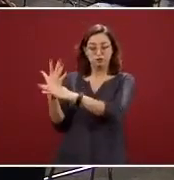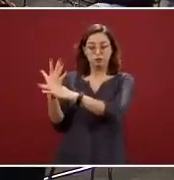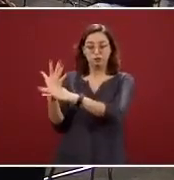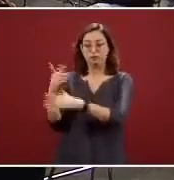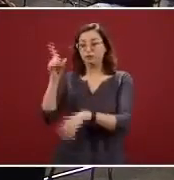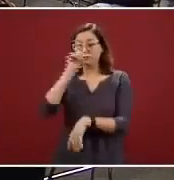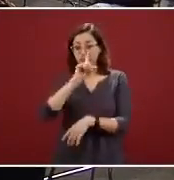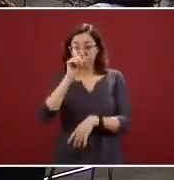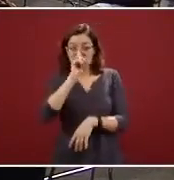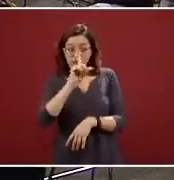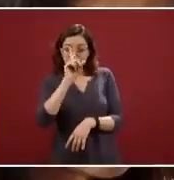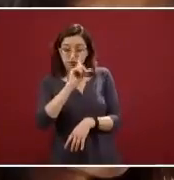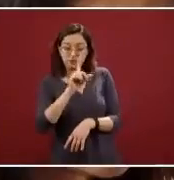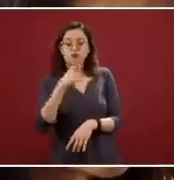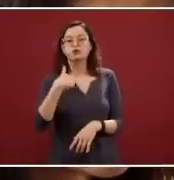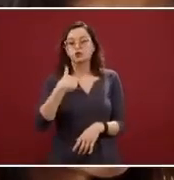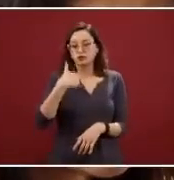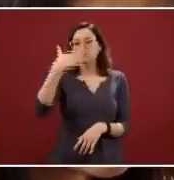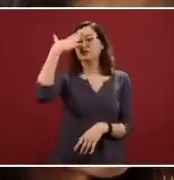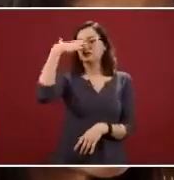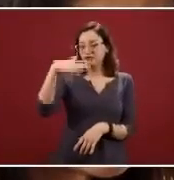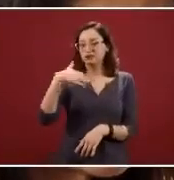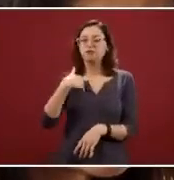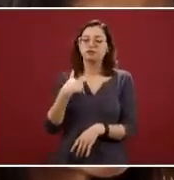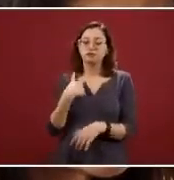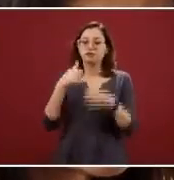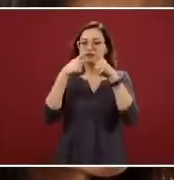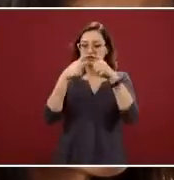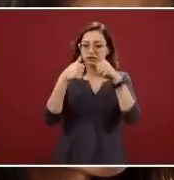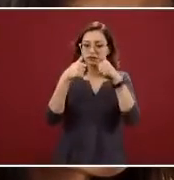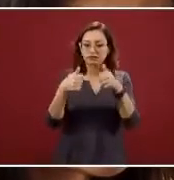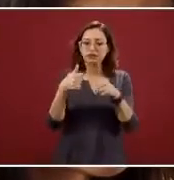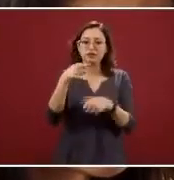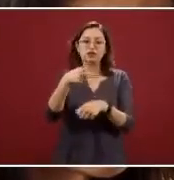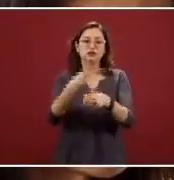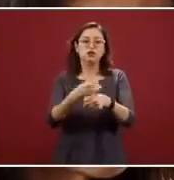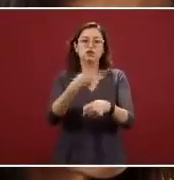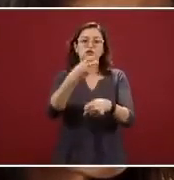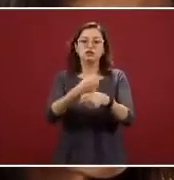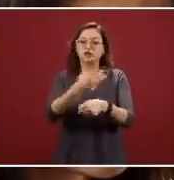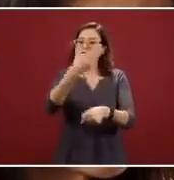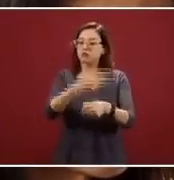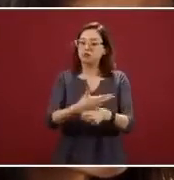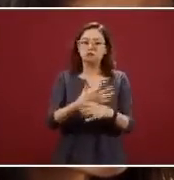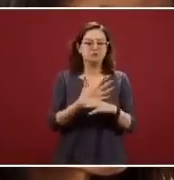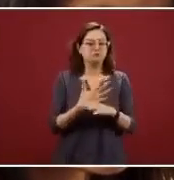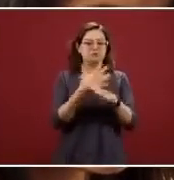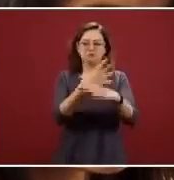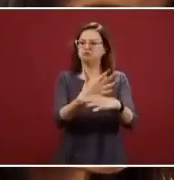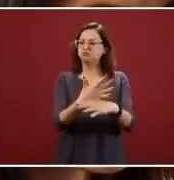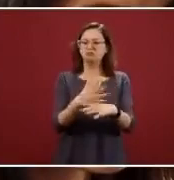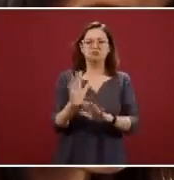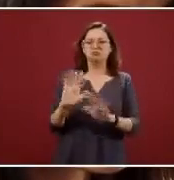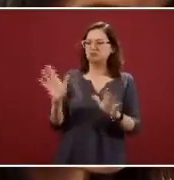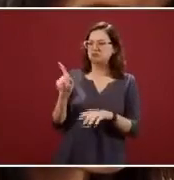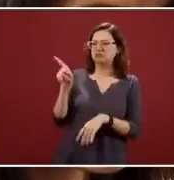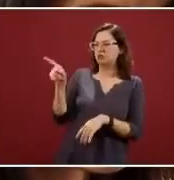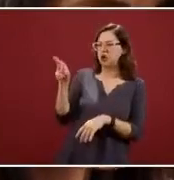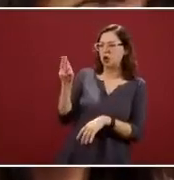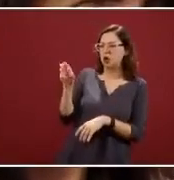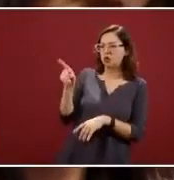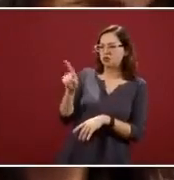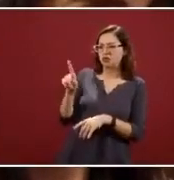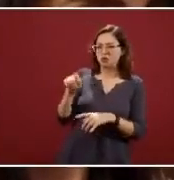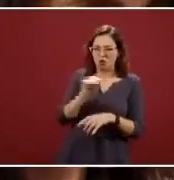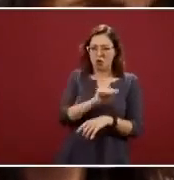recomendaba, pero yo sé, porque los he estado siguiendo, que el subsecretario Gatell ha dicho que hay otro sistema, entonces si podrían